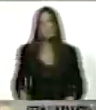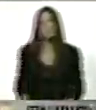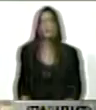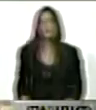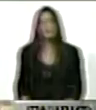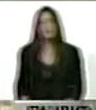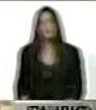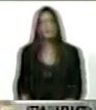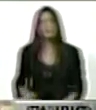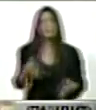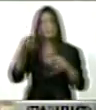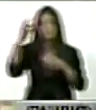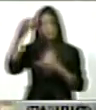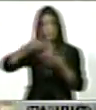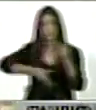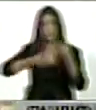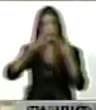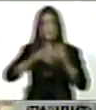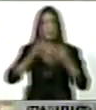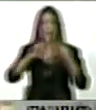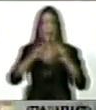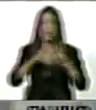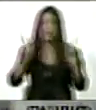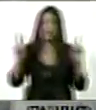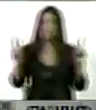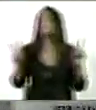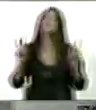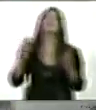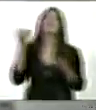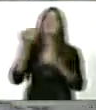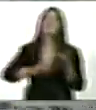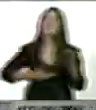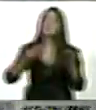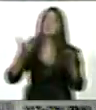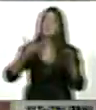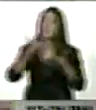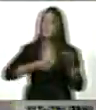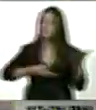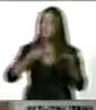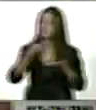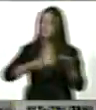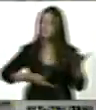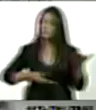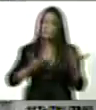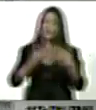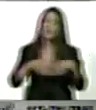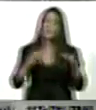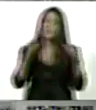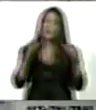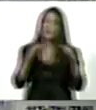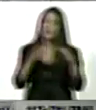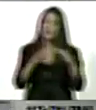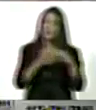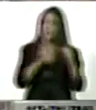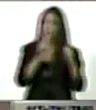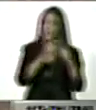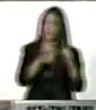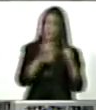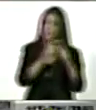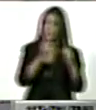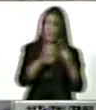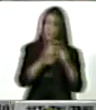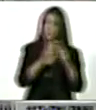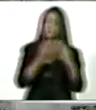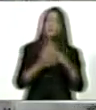documento, Convivir en Paz, fue suscrito por el partido Acción Democrática, por